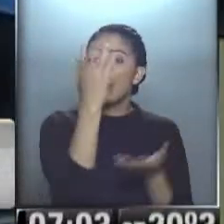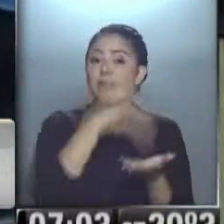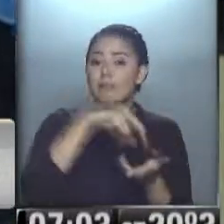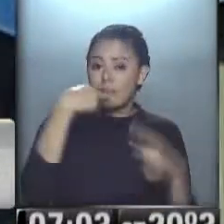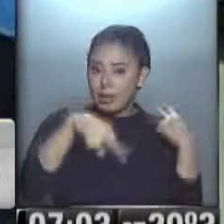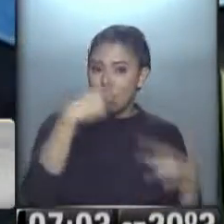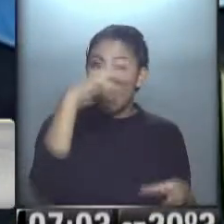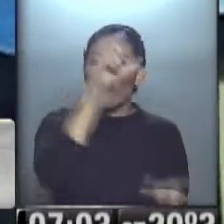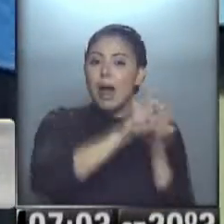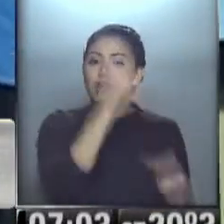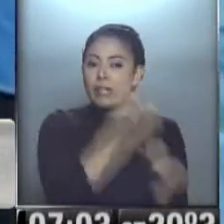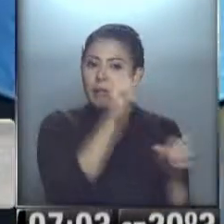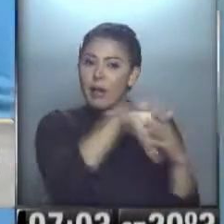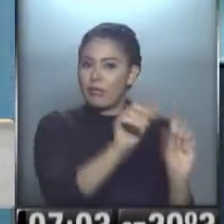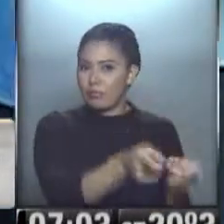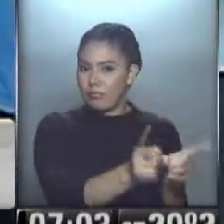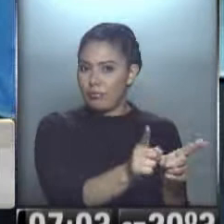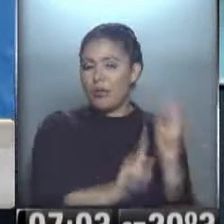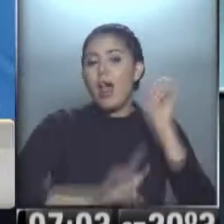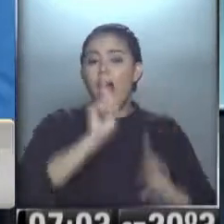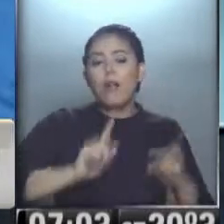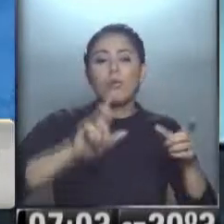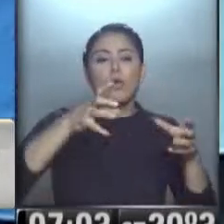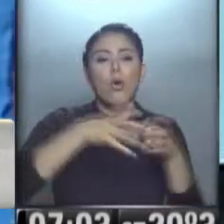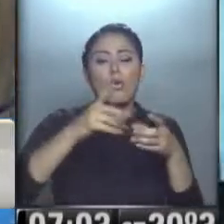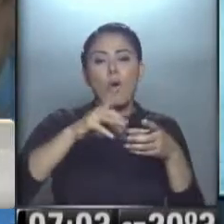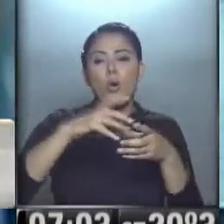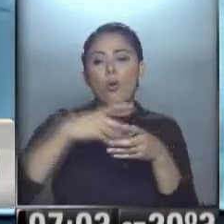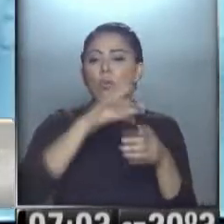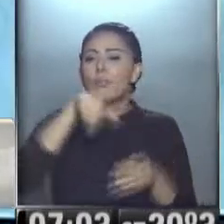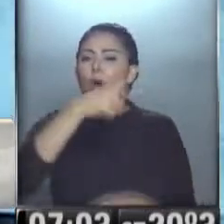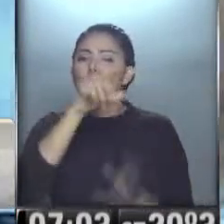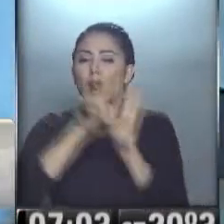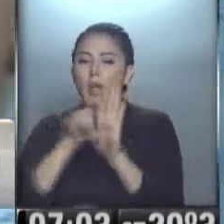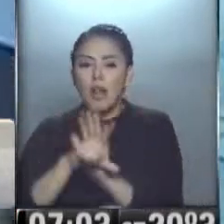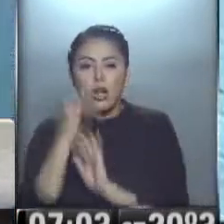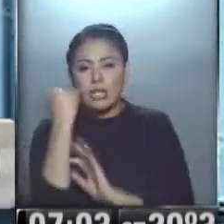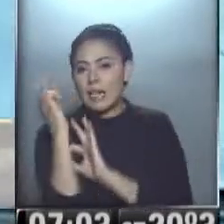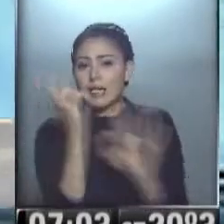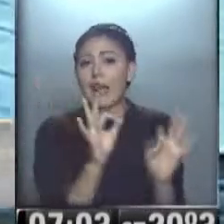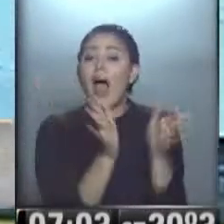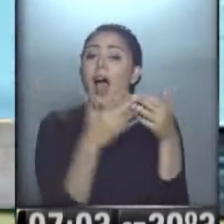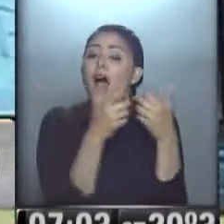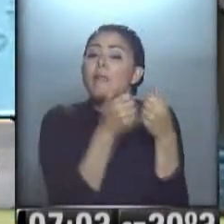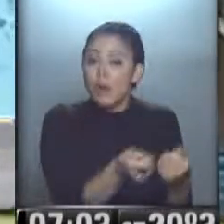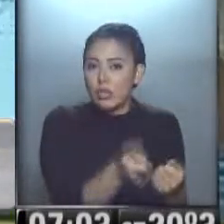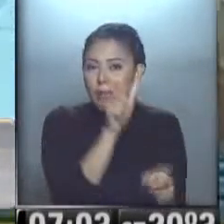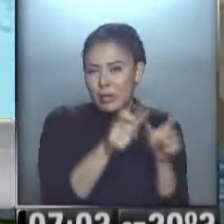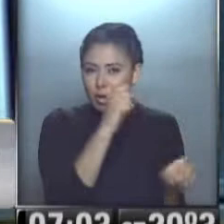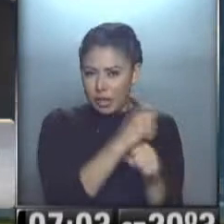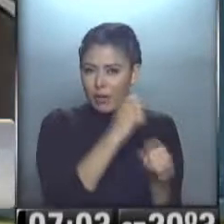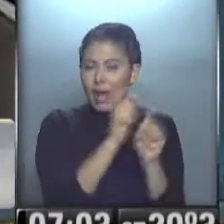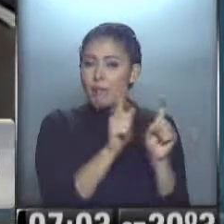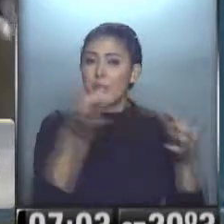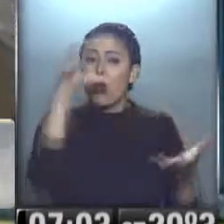miembros de organizaciones sociales legisladores de la ciudad ya están aquí para acompañar a los trabajadores de